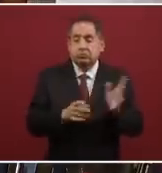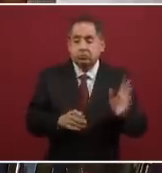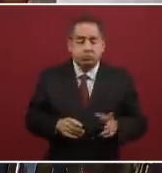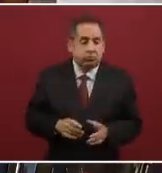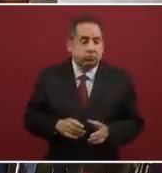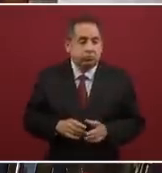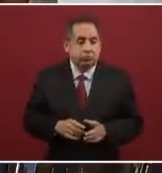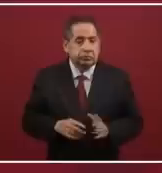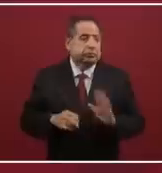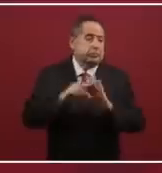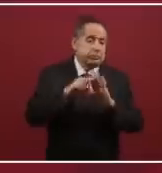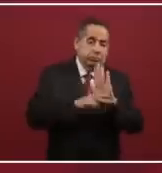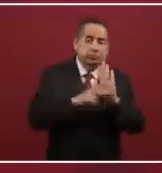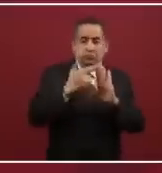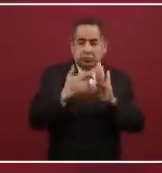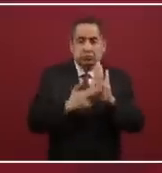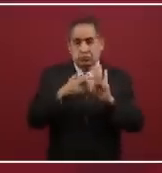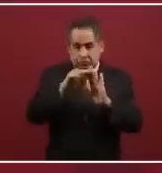muchísimas normas,